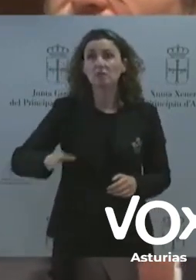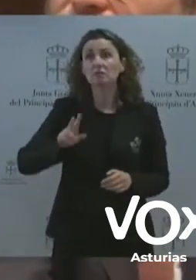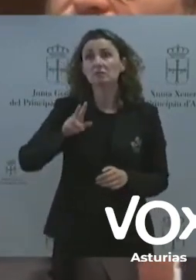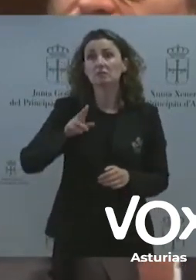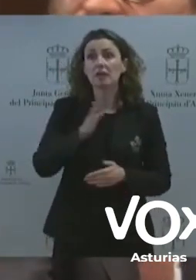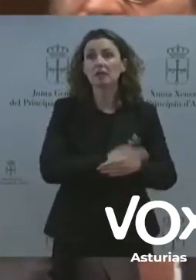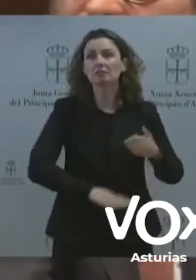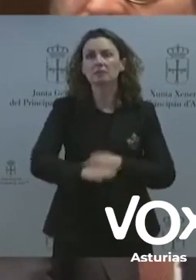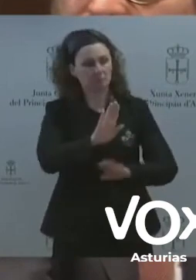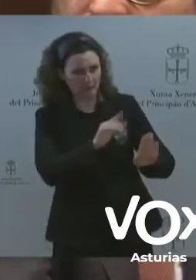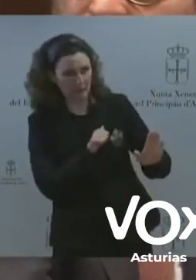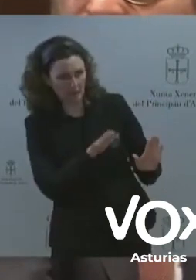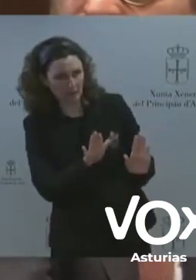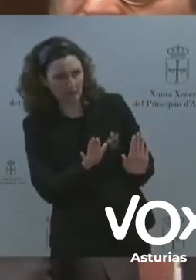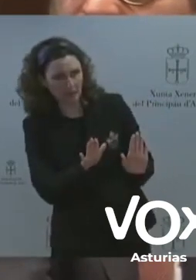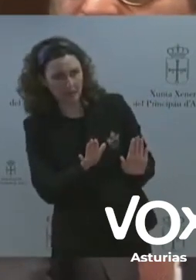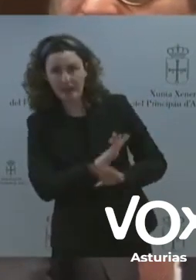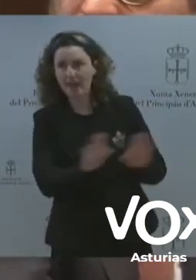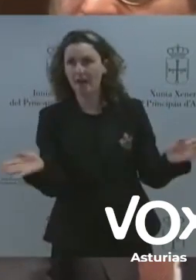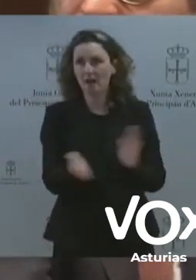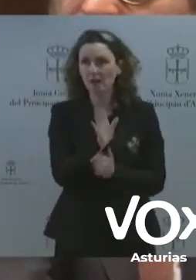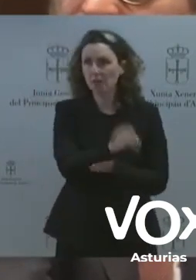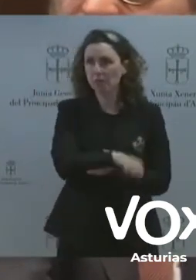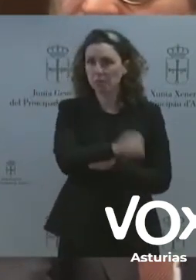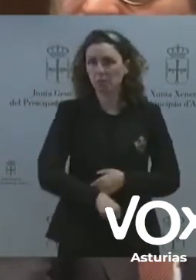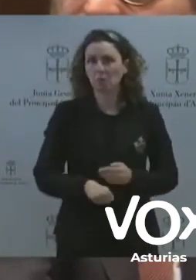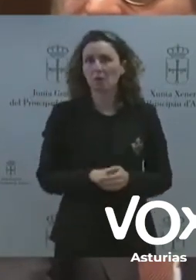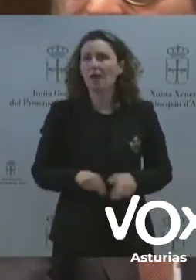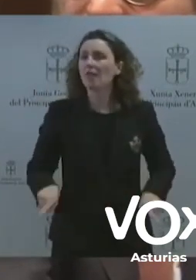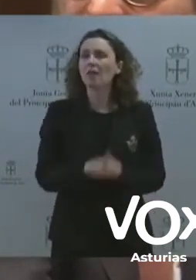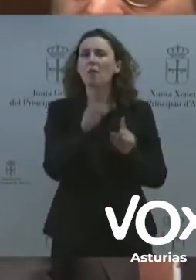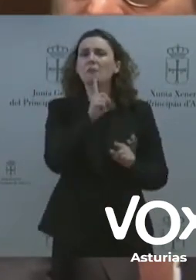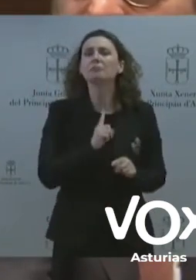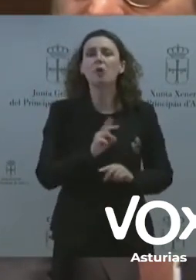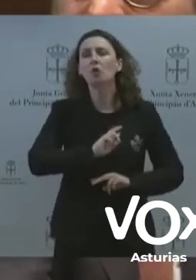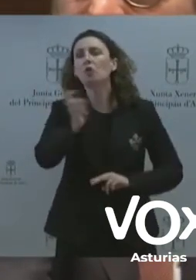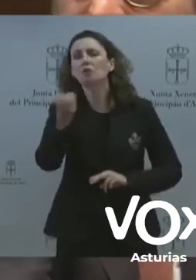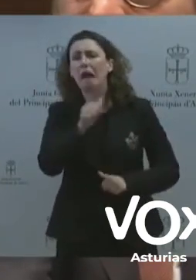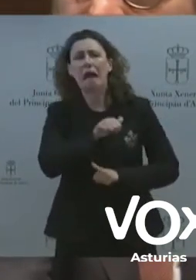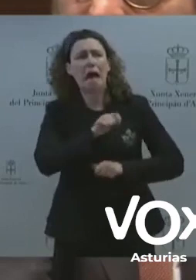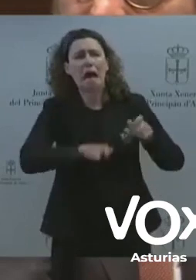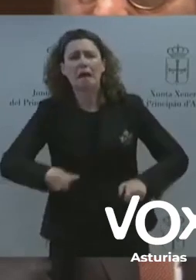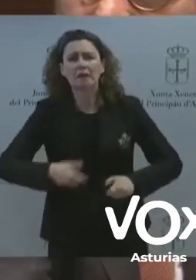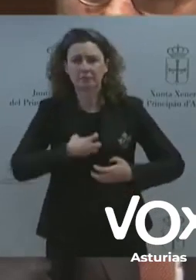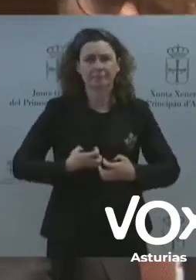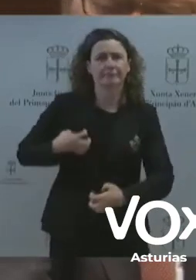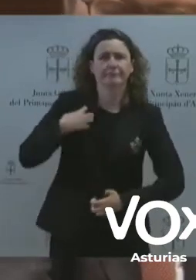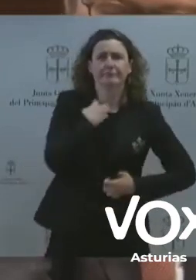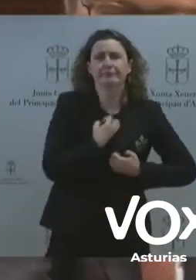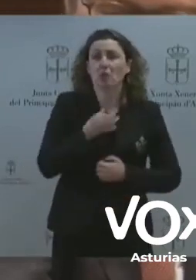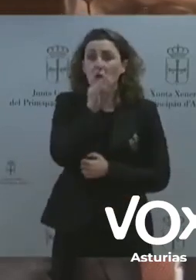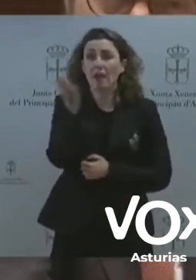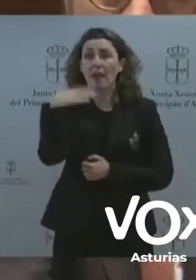nada. Ignorados por mucho que diga otra cosa. Familias desesperadas, promesas incumplidas, como ocurre con el Centro de la Torres. Ni un solo